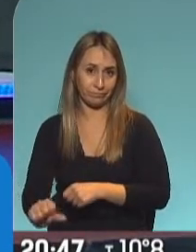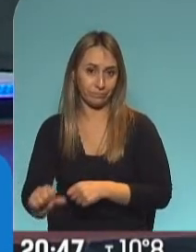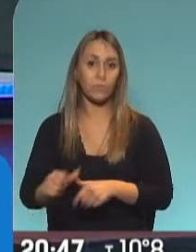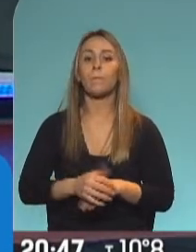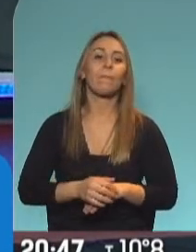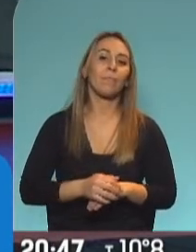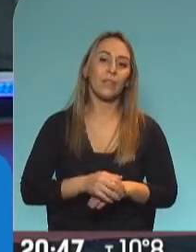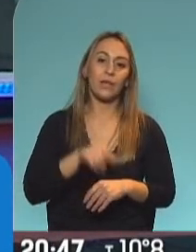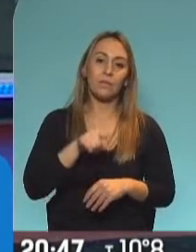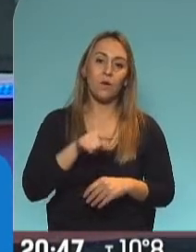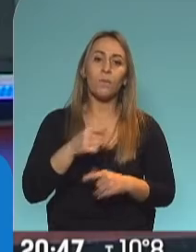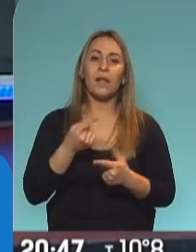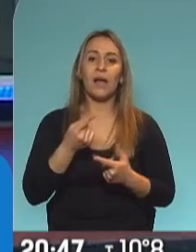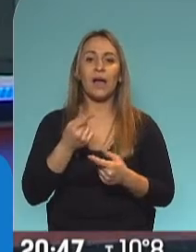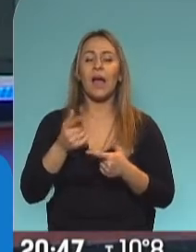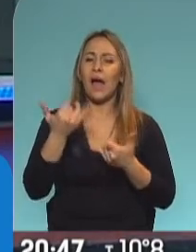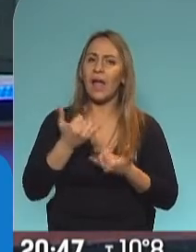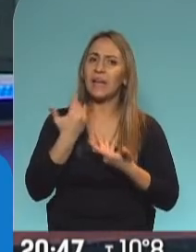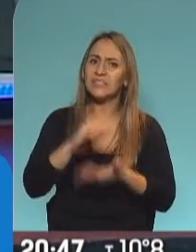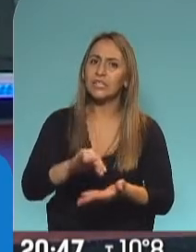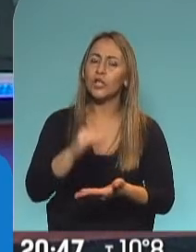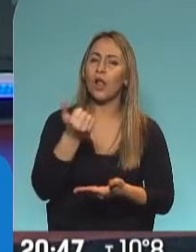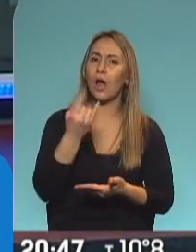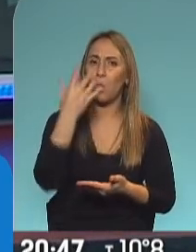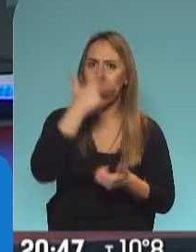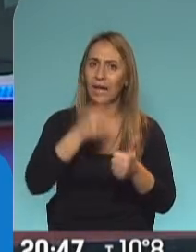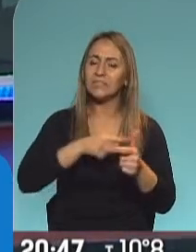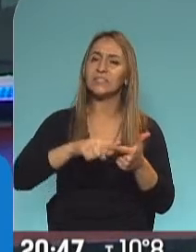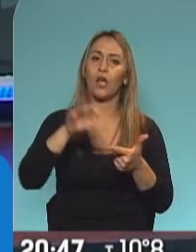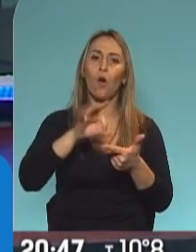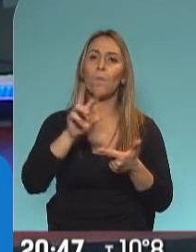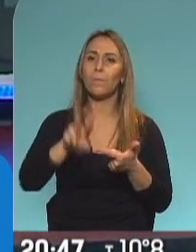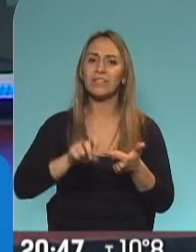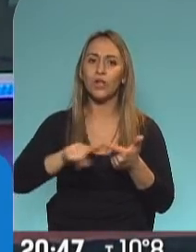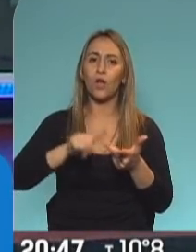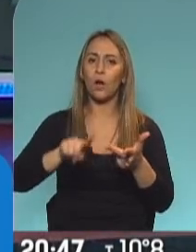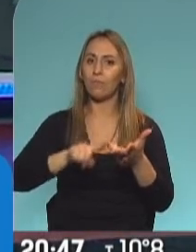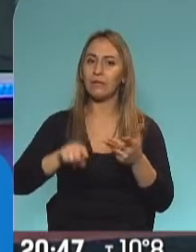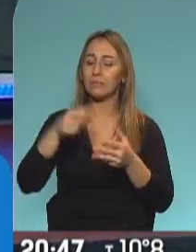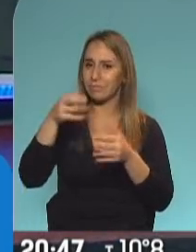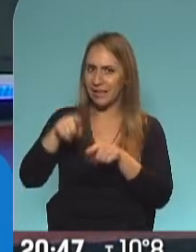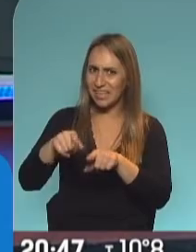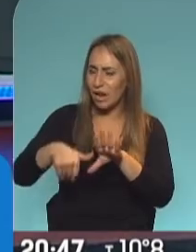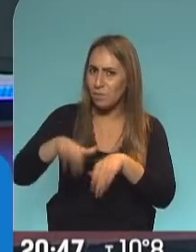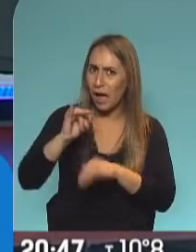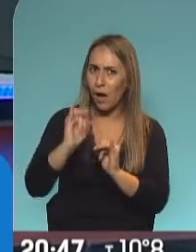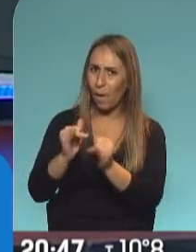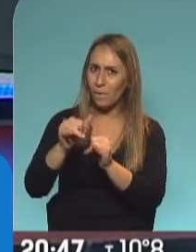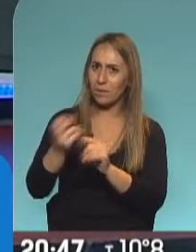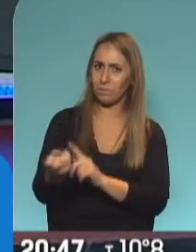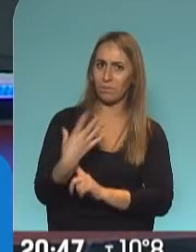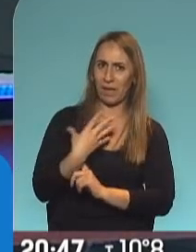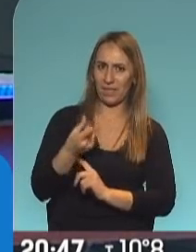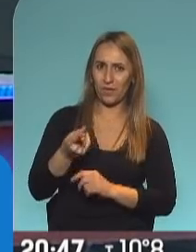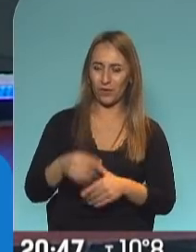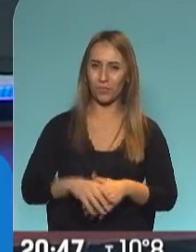no es asignación universal por hijo o algún tipo de asignación o si no es por jubilación o pensión, debe ser una de las más jóvenes que nos ha escrito a nuestro